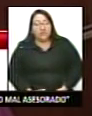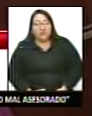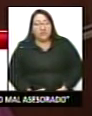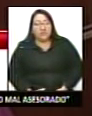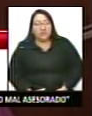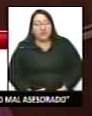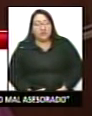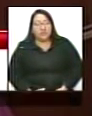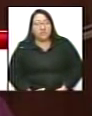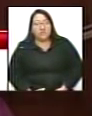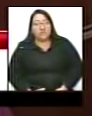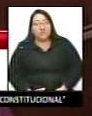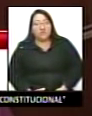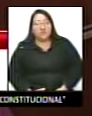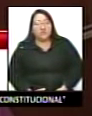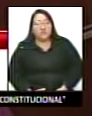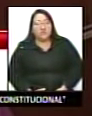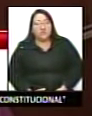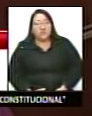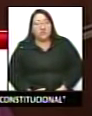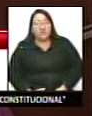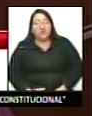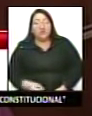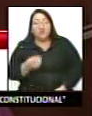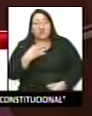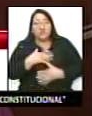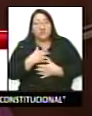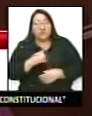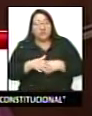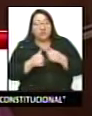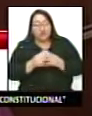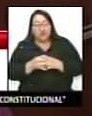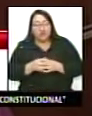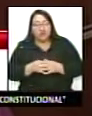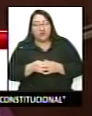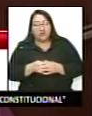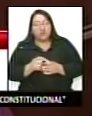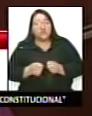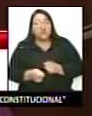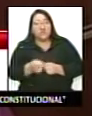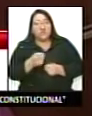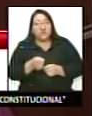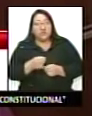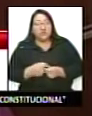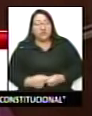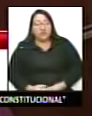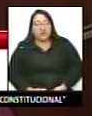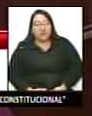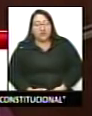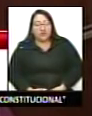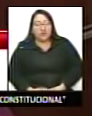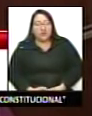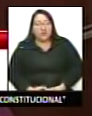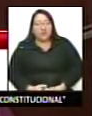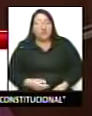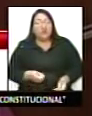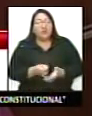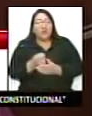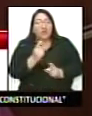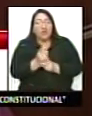de alimentos sanos y saludables, productos sanos y saludables a los chefs, que hay una compra directa ahí con